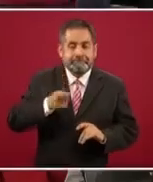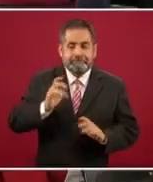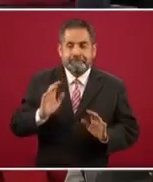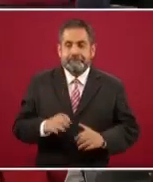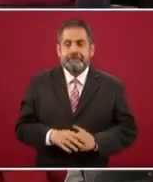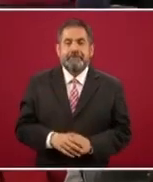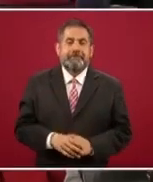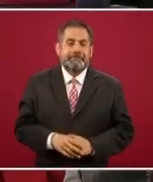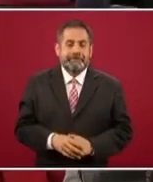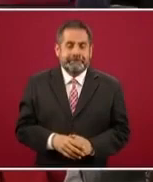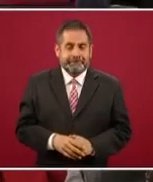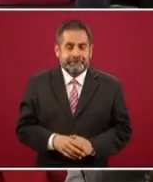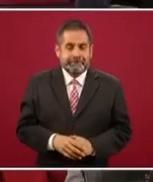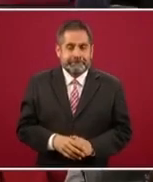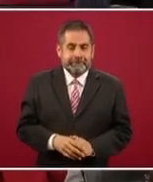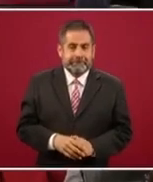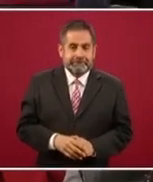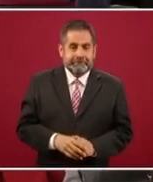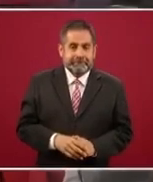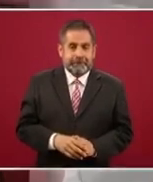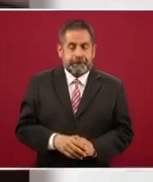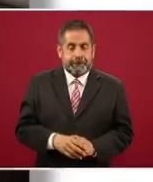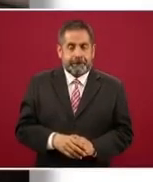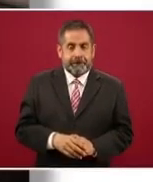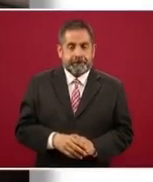Se va este.